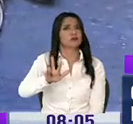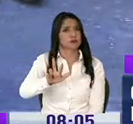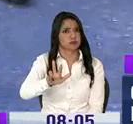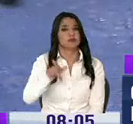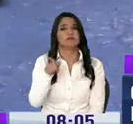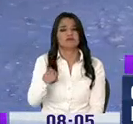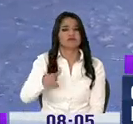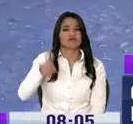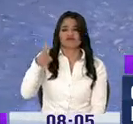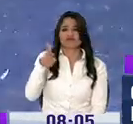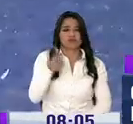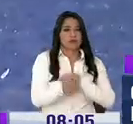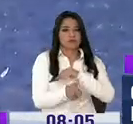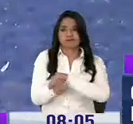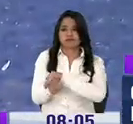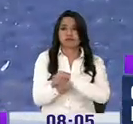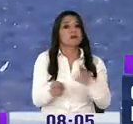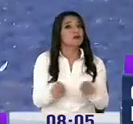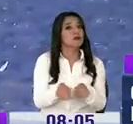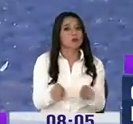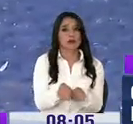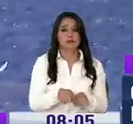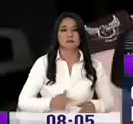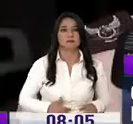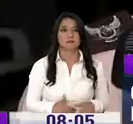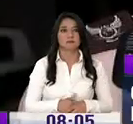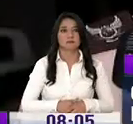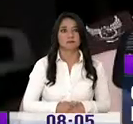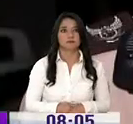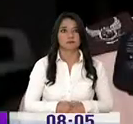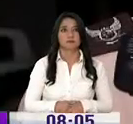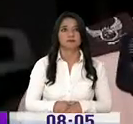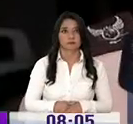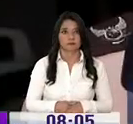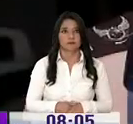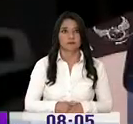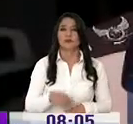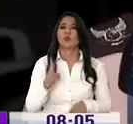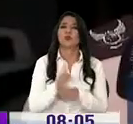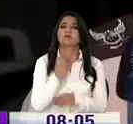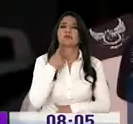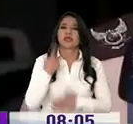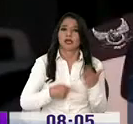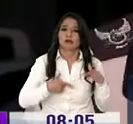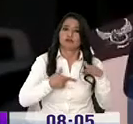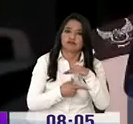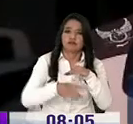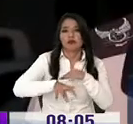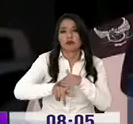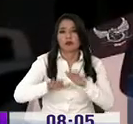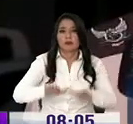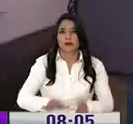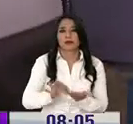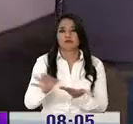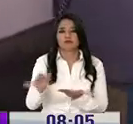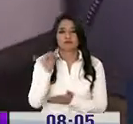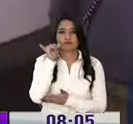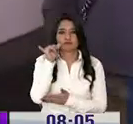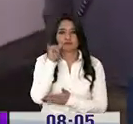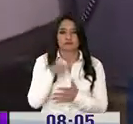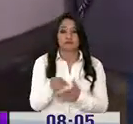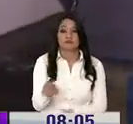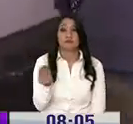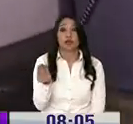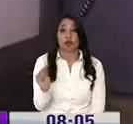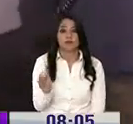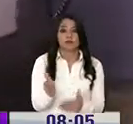eran utilizadas para cometer eventos delictivos. Suponemos es utilizada para cometer actos ilícitos dentro del cantón. El menor de edad